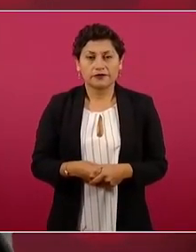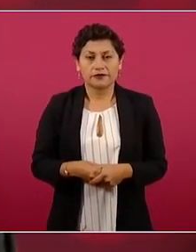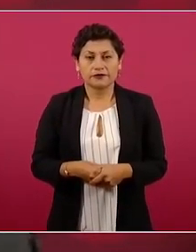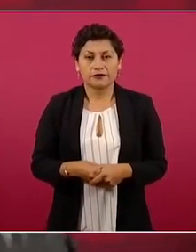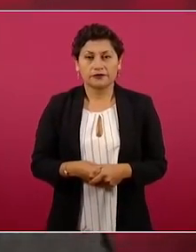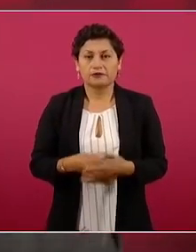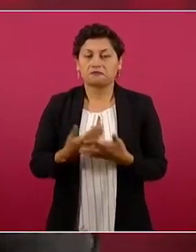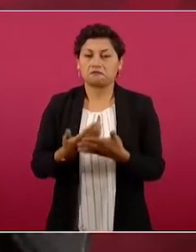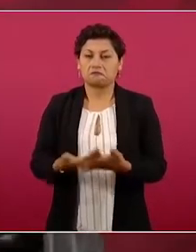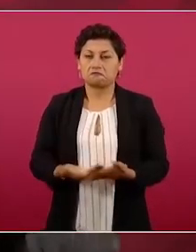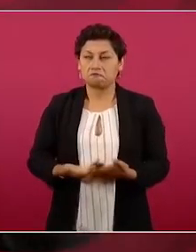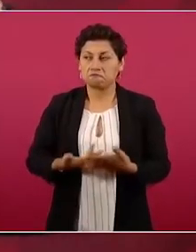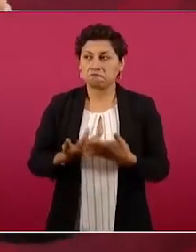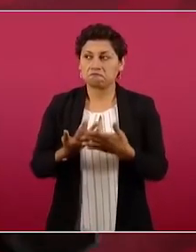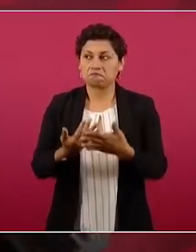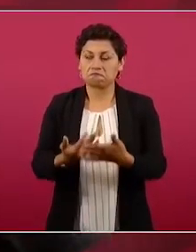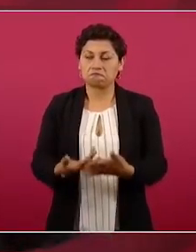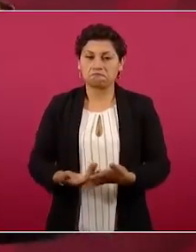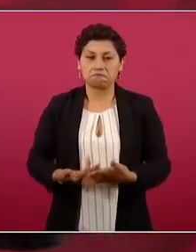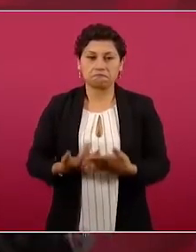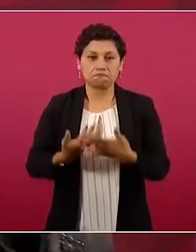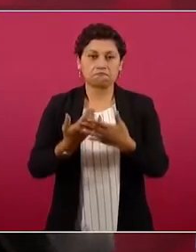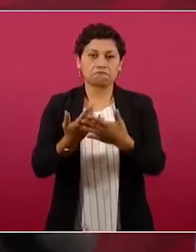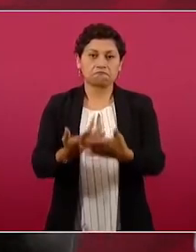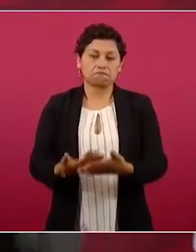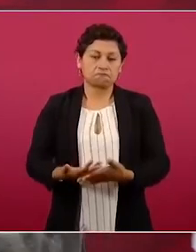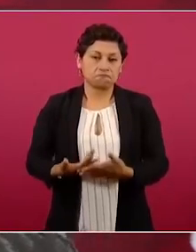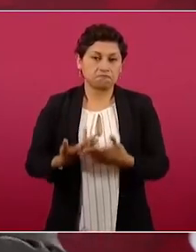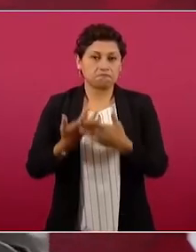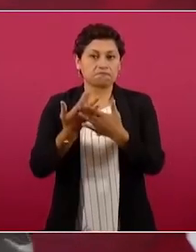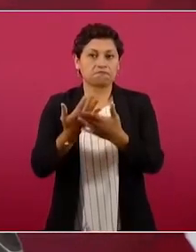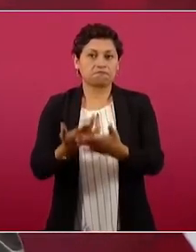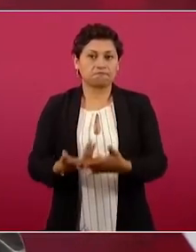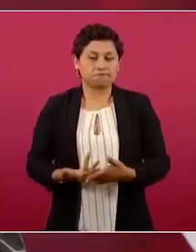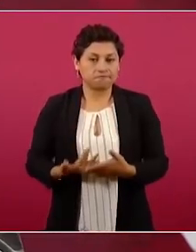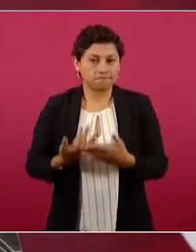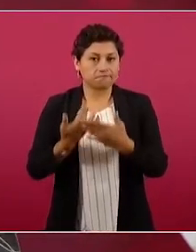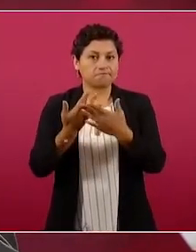y hemos estado pues